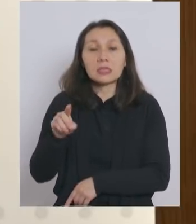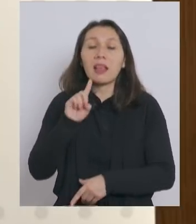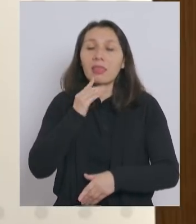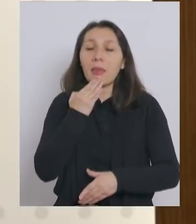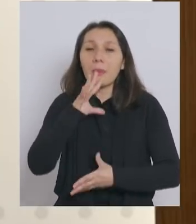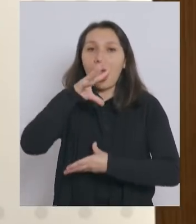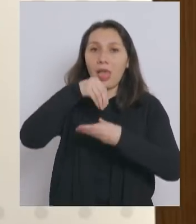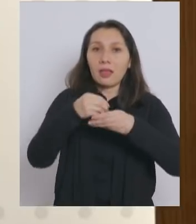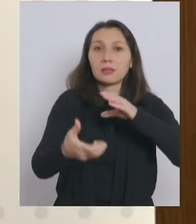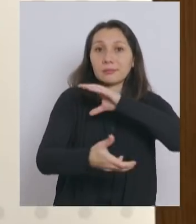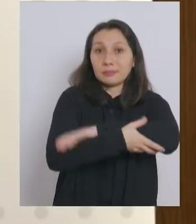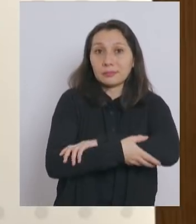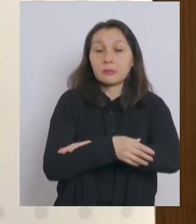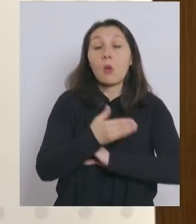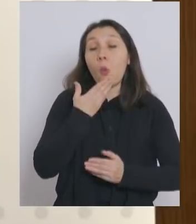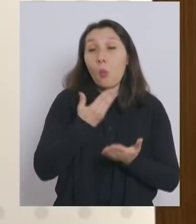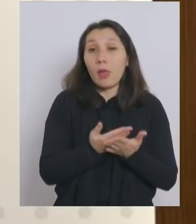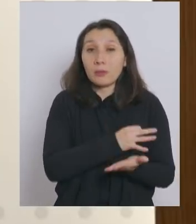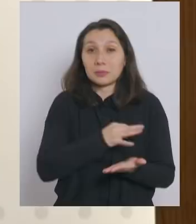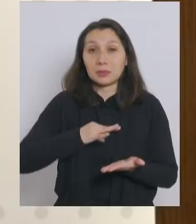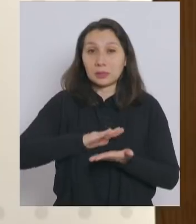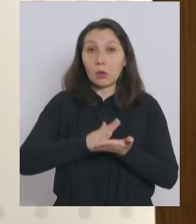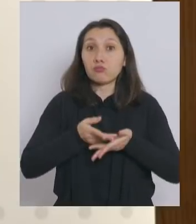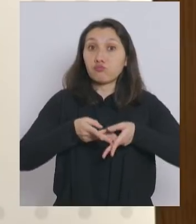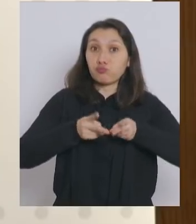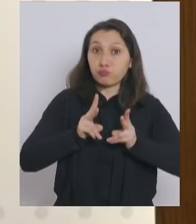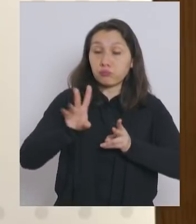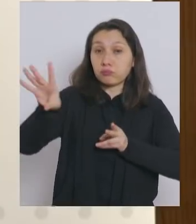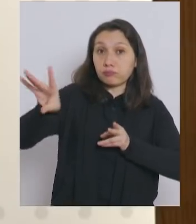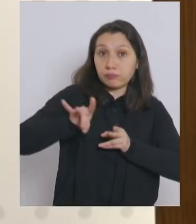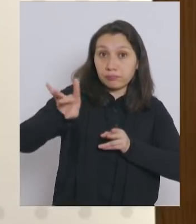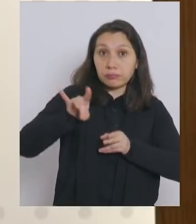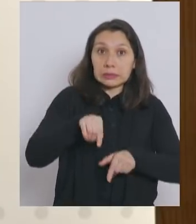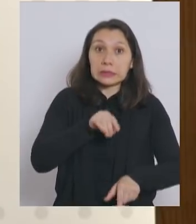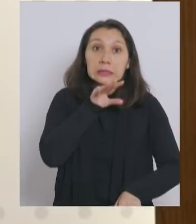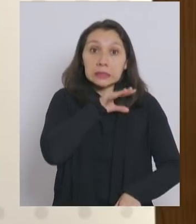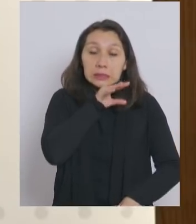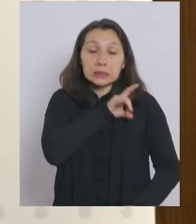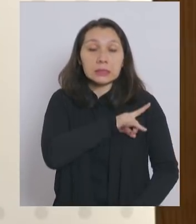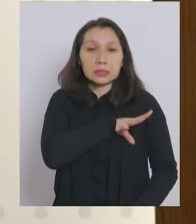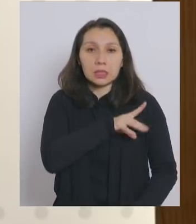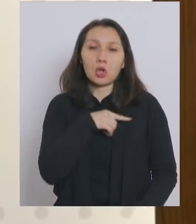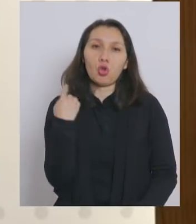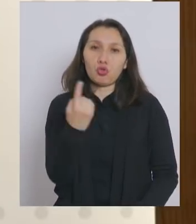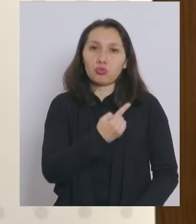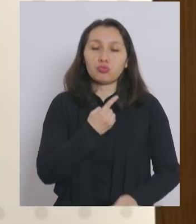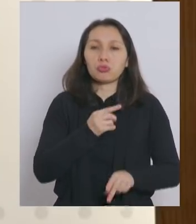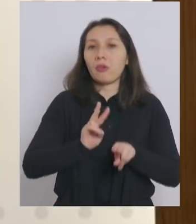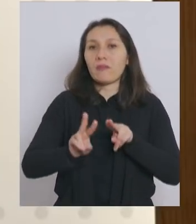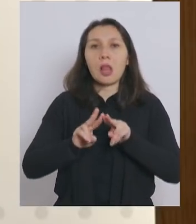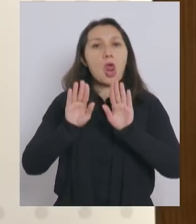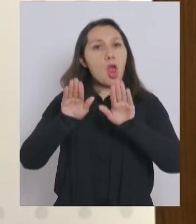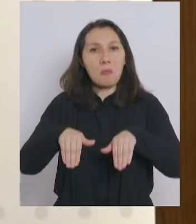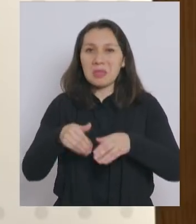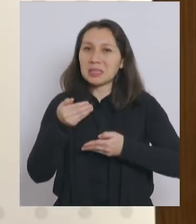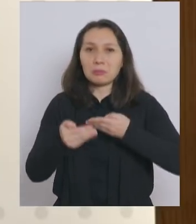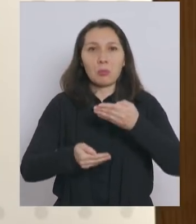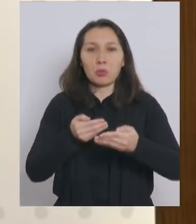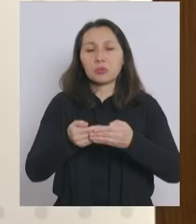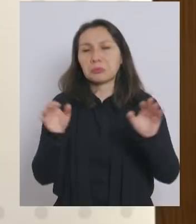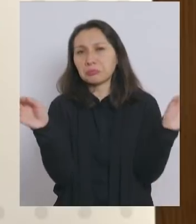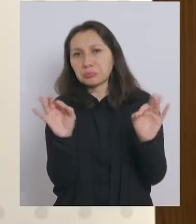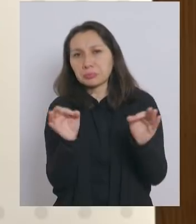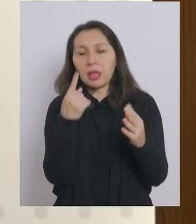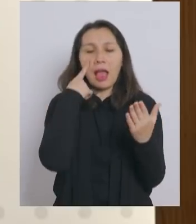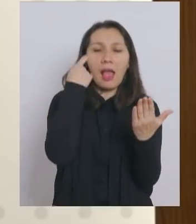tanto, cuando el Ministerio de Salud requiera que estas vacunas estén disponibles y sean usadas en Chile, nosotros haremos este mismo proceso